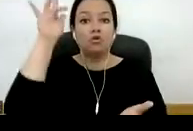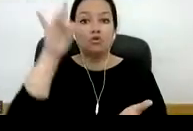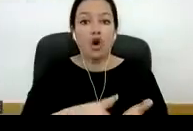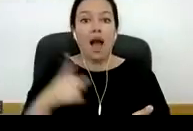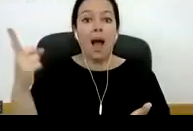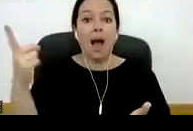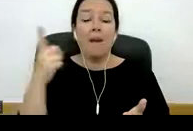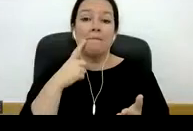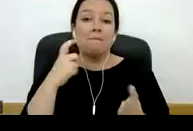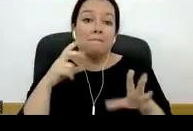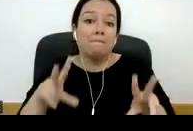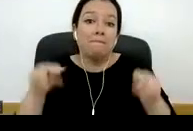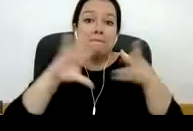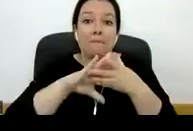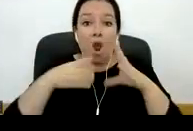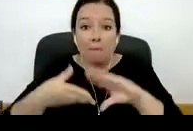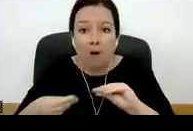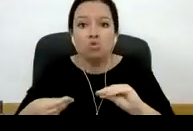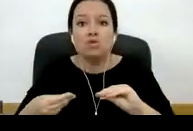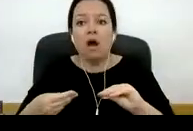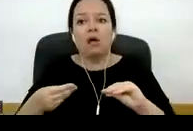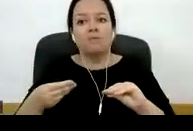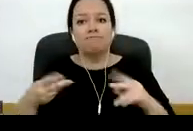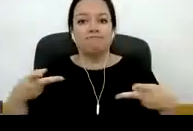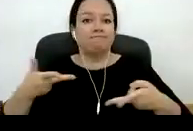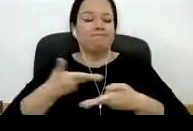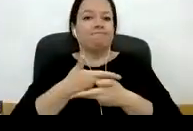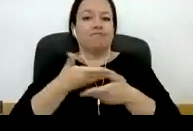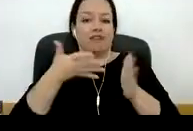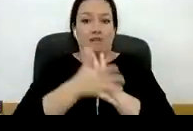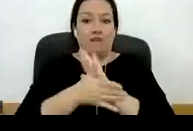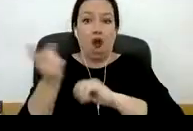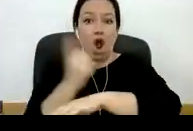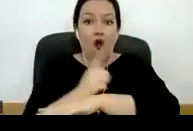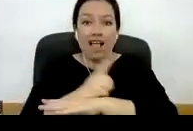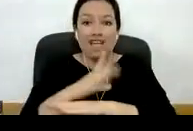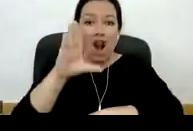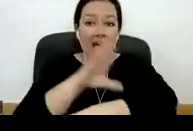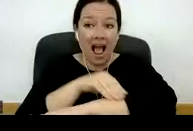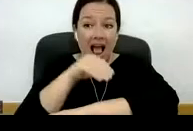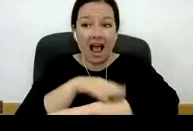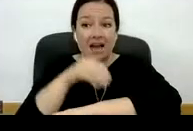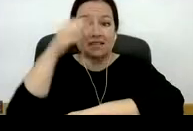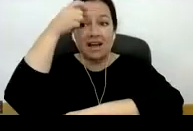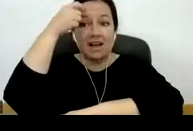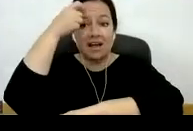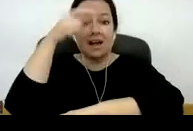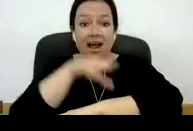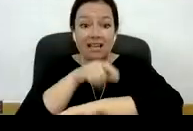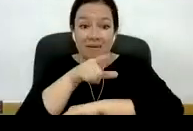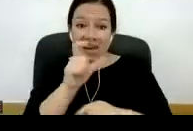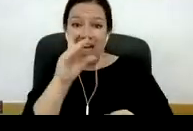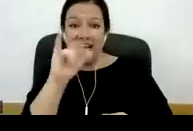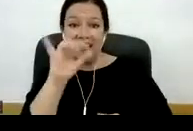inflexión en el momento de la menopausia que hace que esos niveles de lípidos, de esa dislipemia,